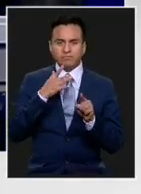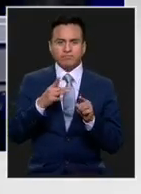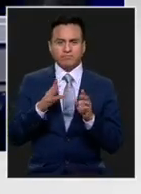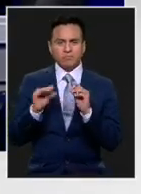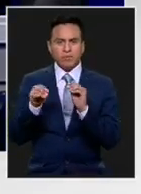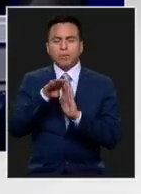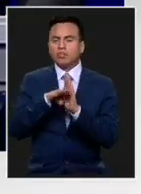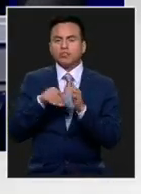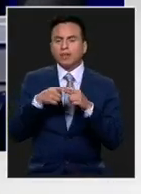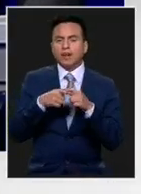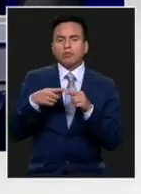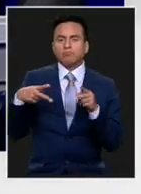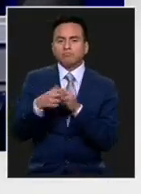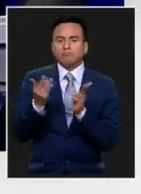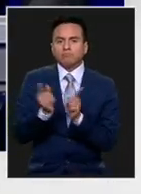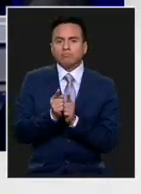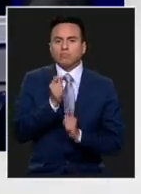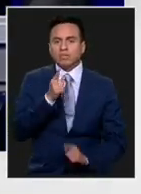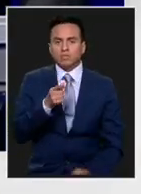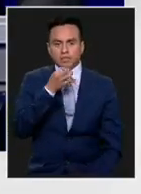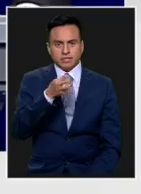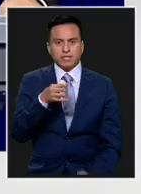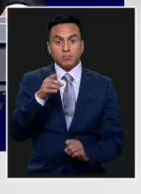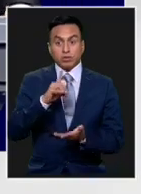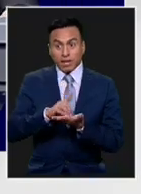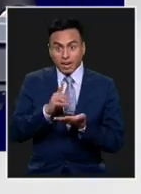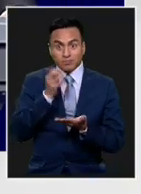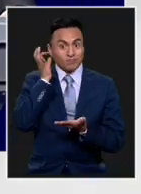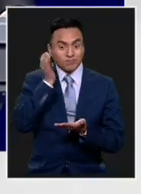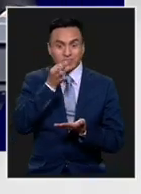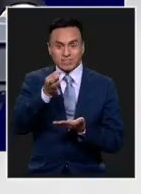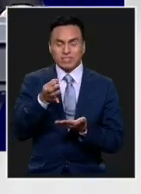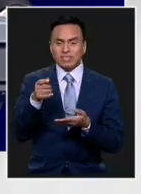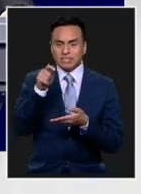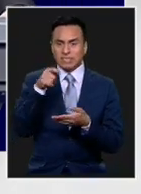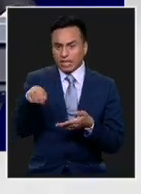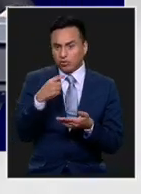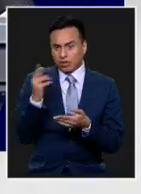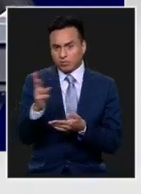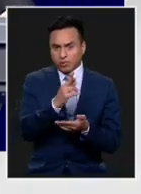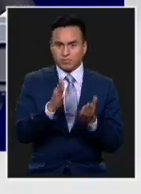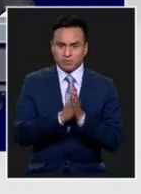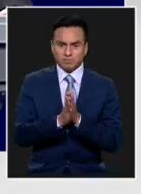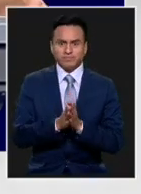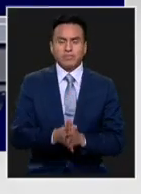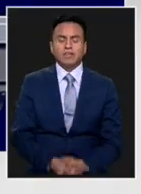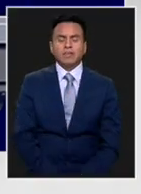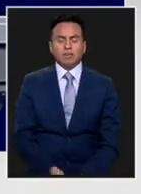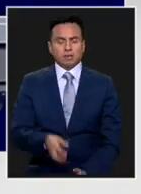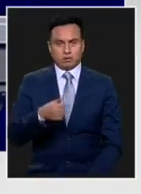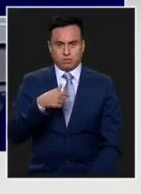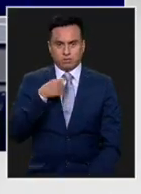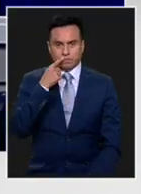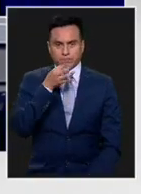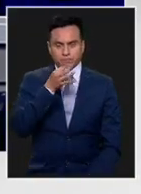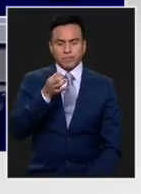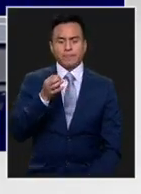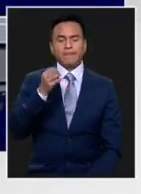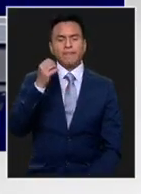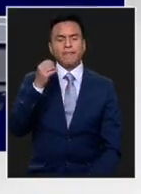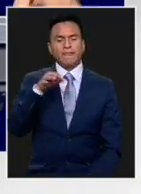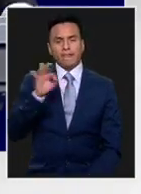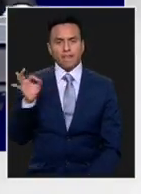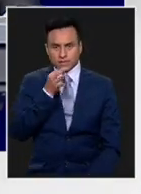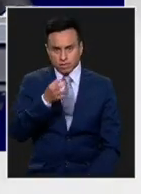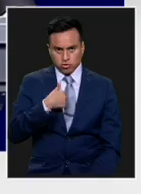programas sociales vas a cortar? Diputado, déme su tiempo al senador para que responda. Responda, por favor. Lo que pasa es que yo no quiero, yo la verdad